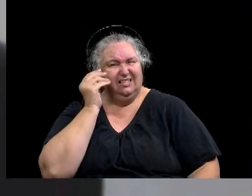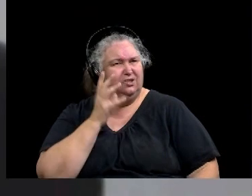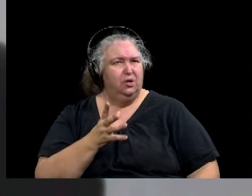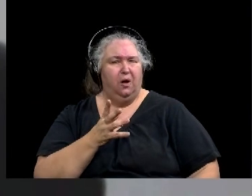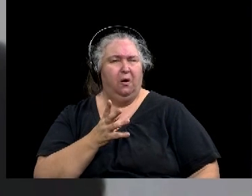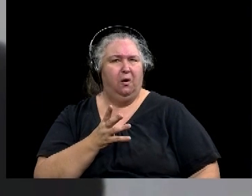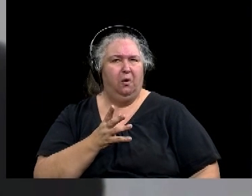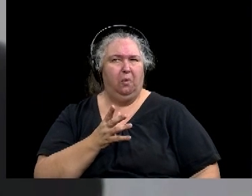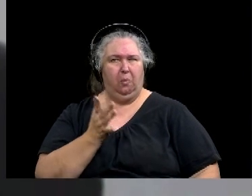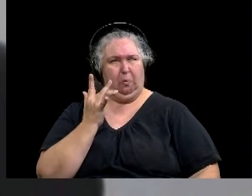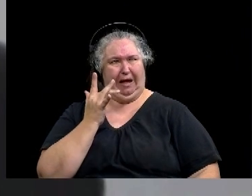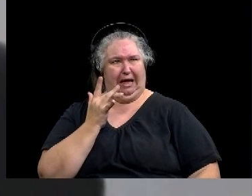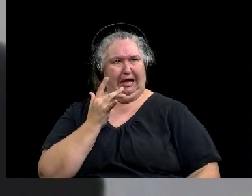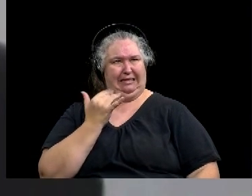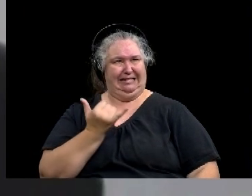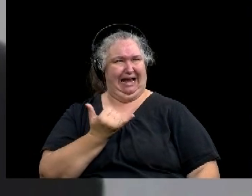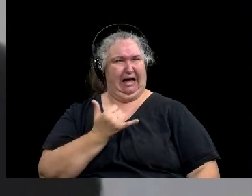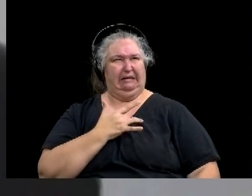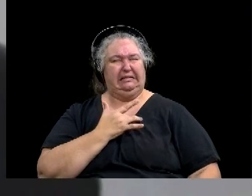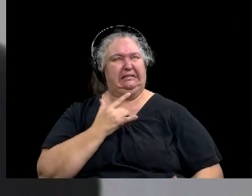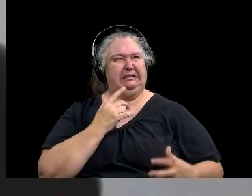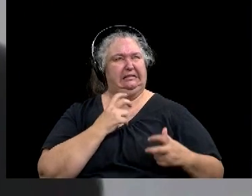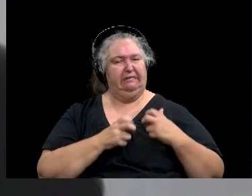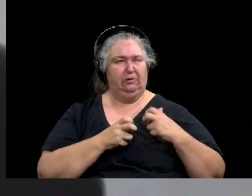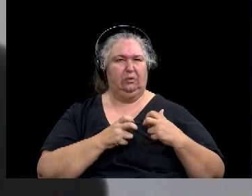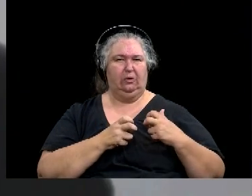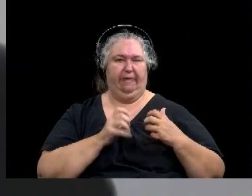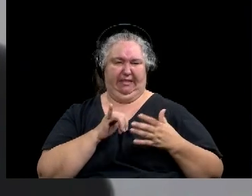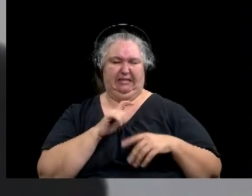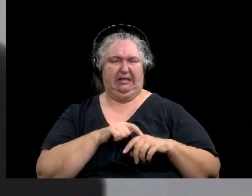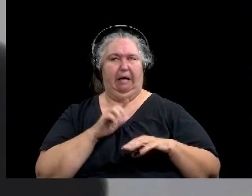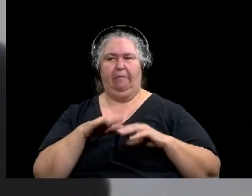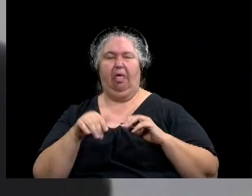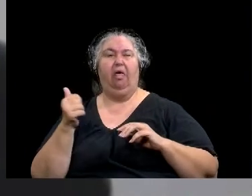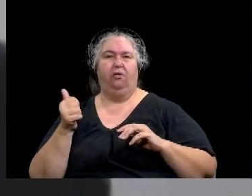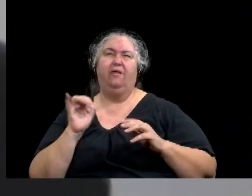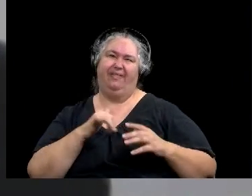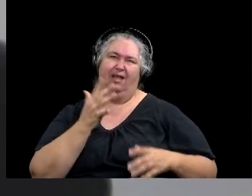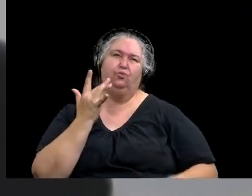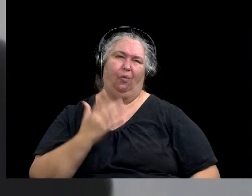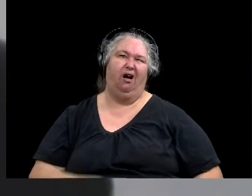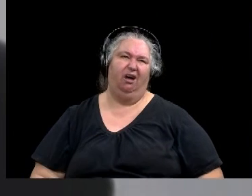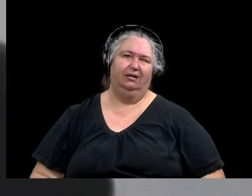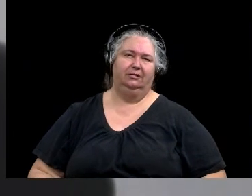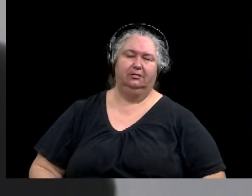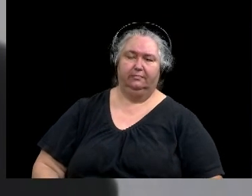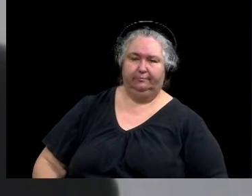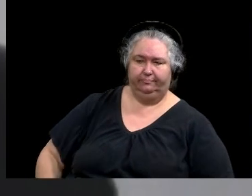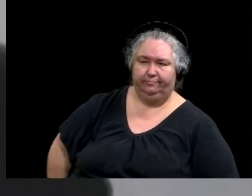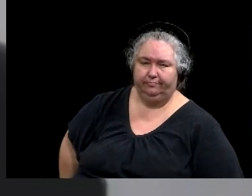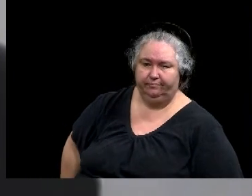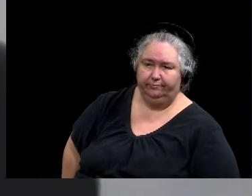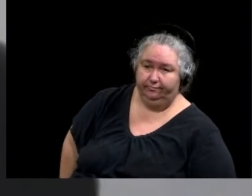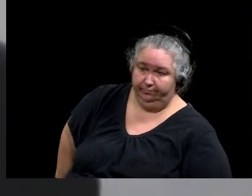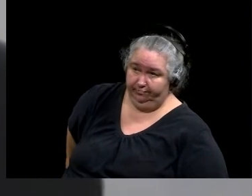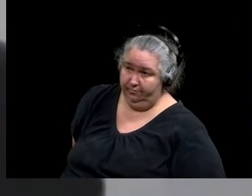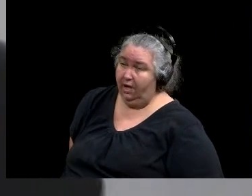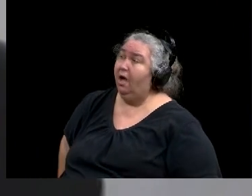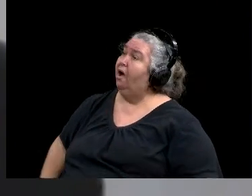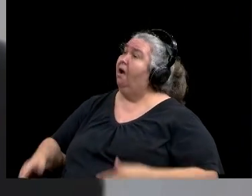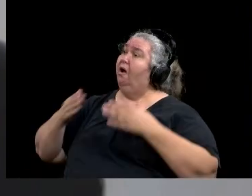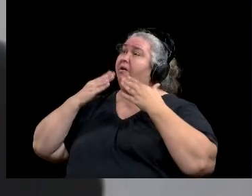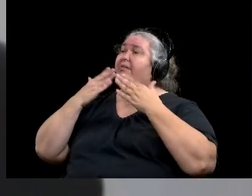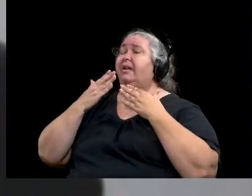y quiero que vean a las personas que es algo muy real y muy dificultoso